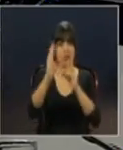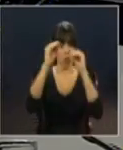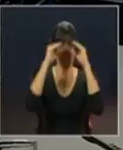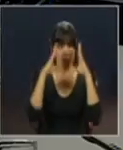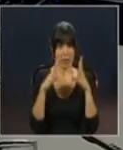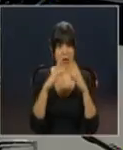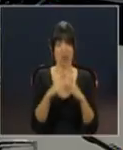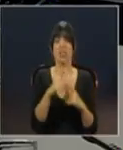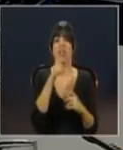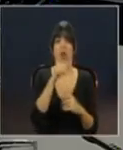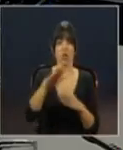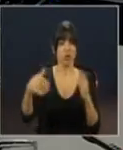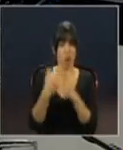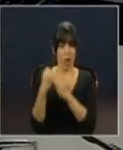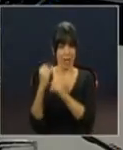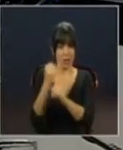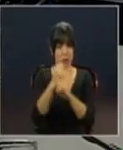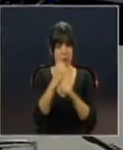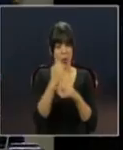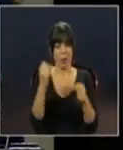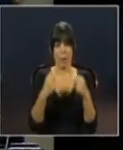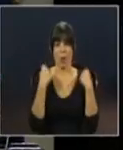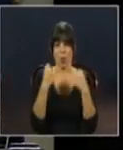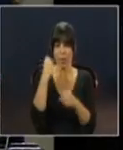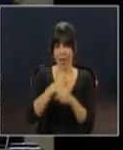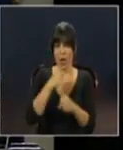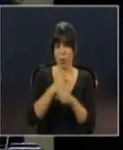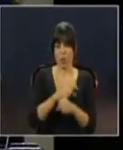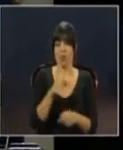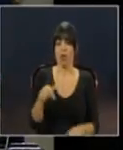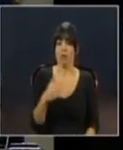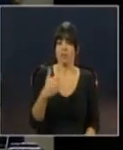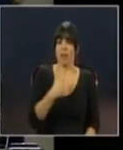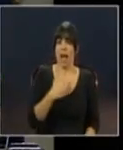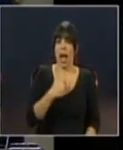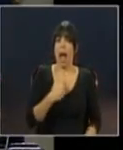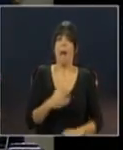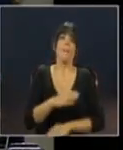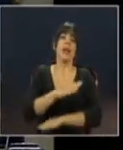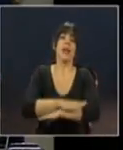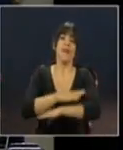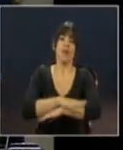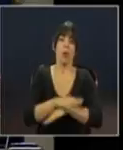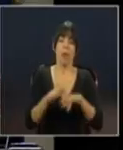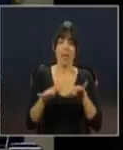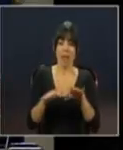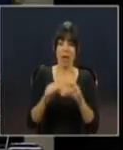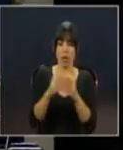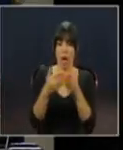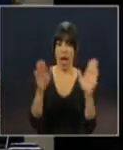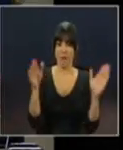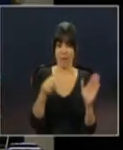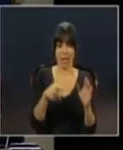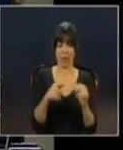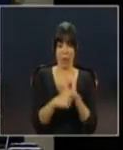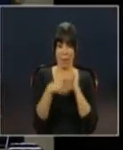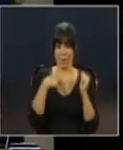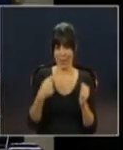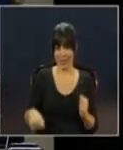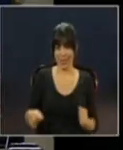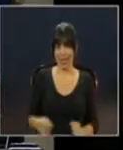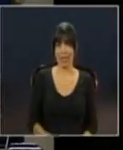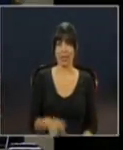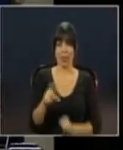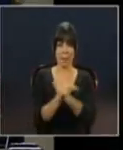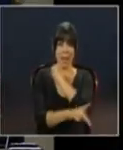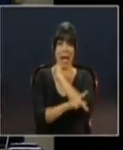de todas las instituciones del Poder Ejecutivo. Contamos con la plataforma de datos abiertos en la Presidencia de la República y en